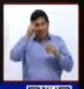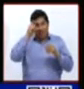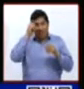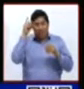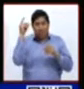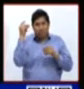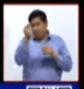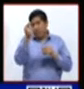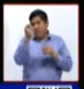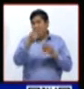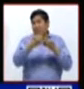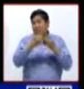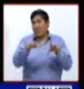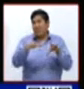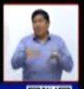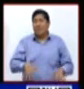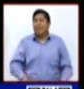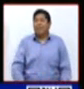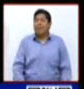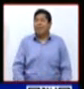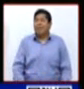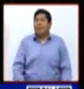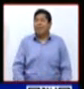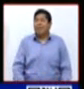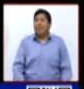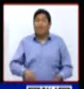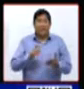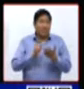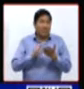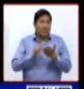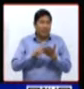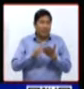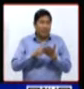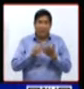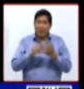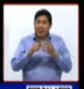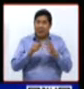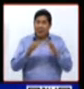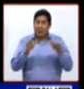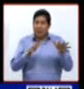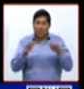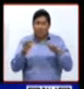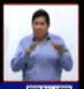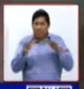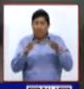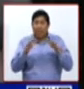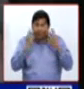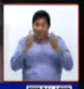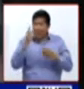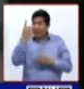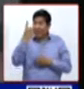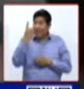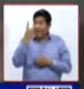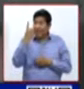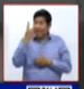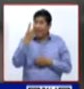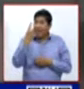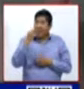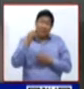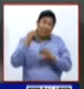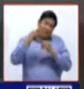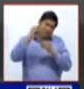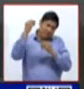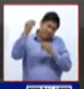velocidad constante y se perdería en el foco. Esos son los mares que le denomina la luna. Ahí vemos el único cráter que se ve